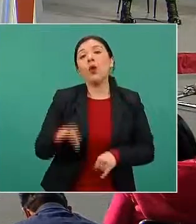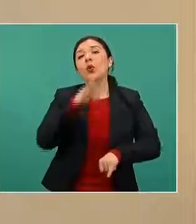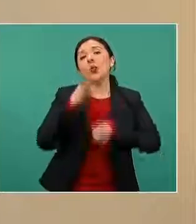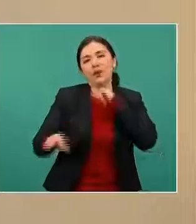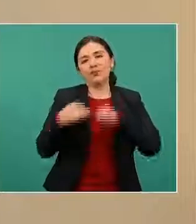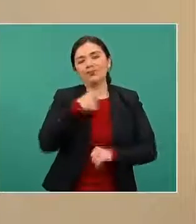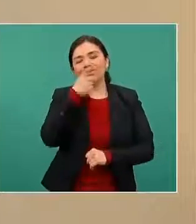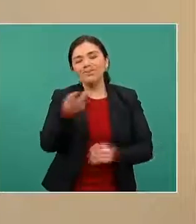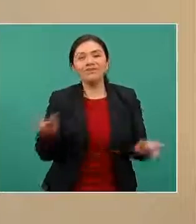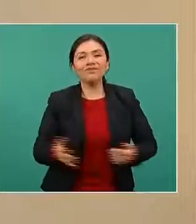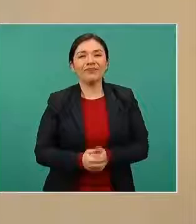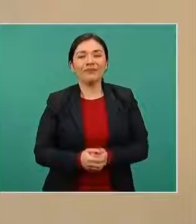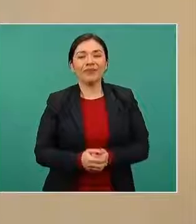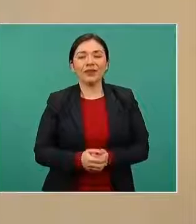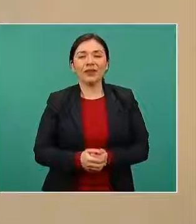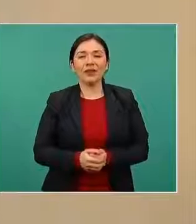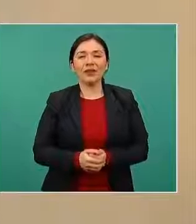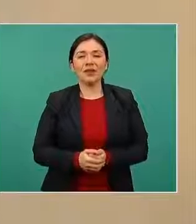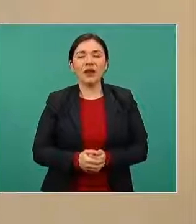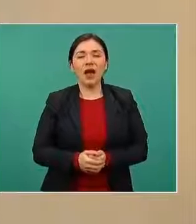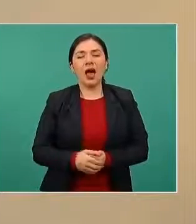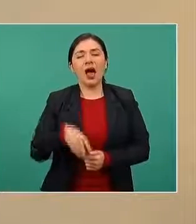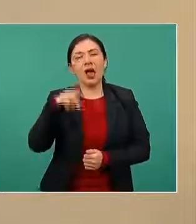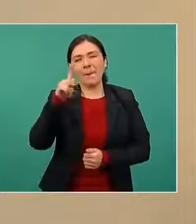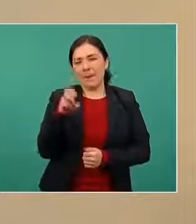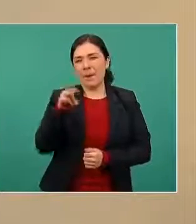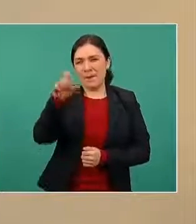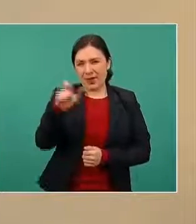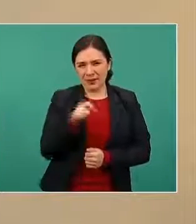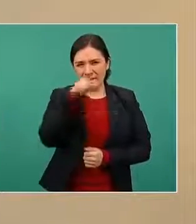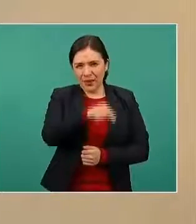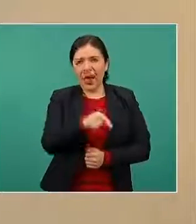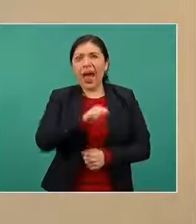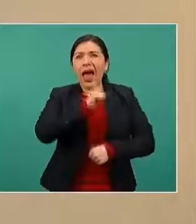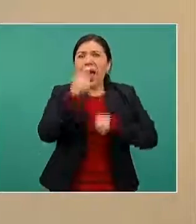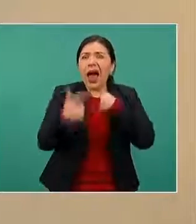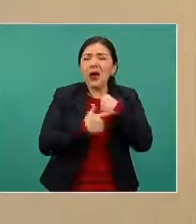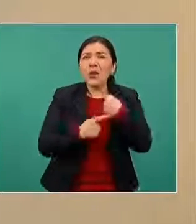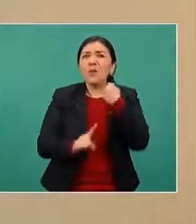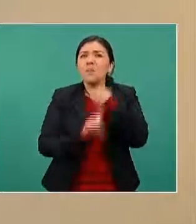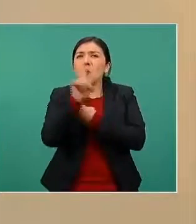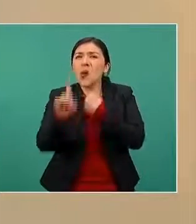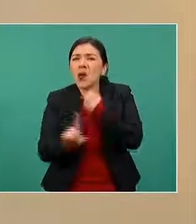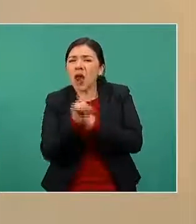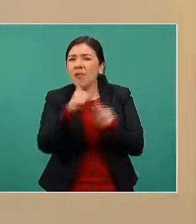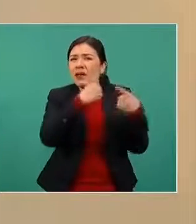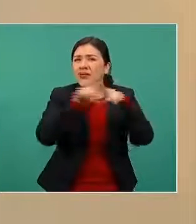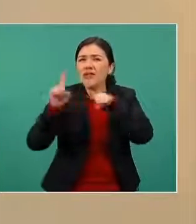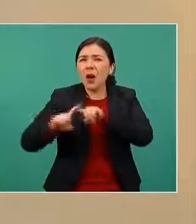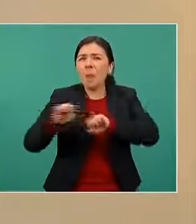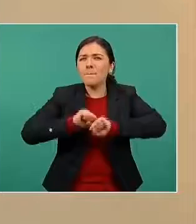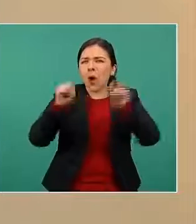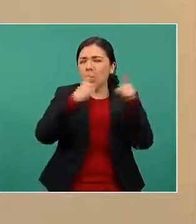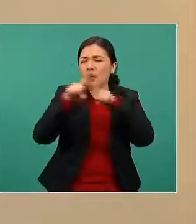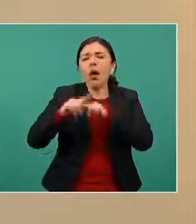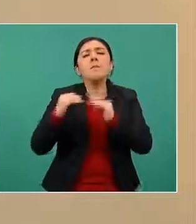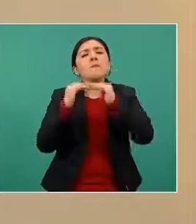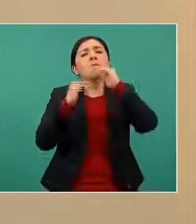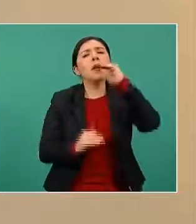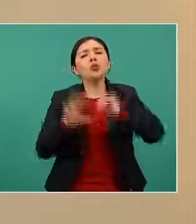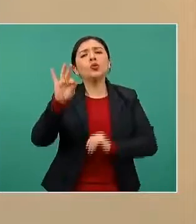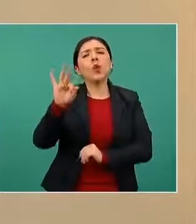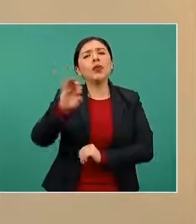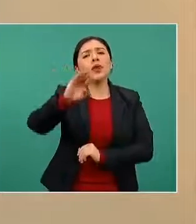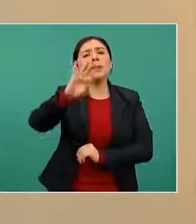finalmente que la siniestralidad en Petróleos Mexicanos ha disminuido un 40% respecto a la